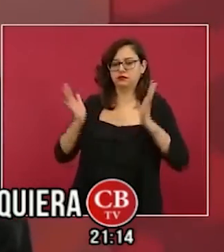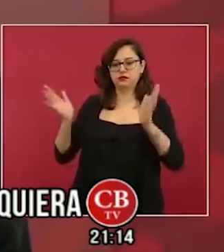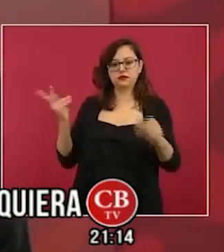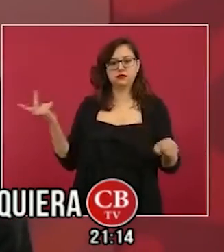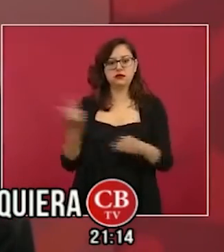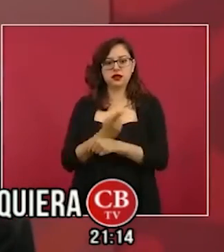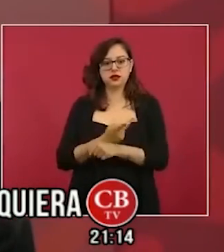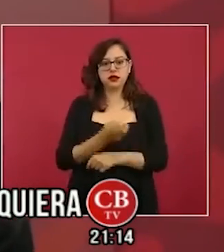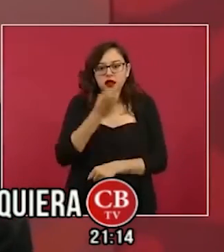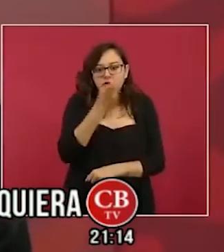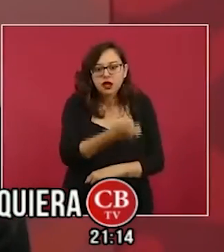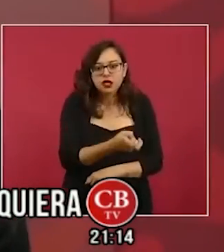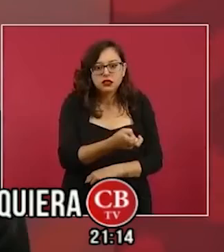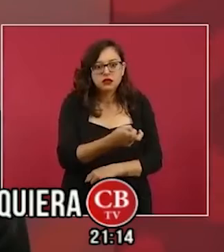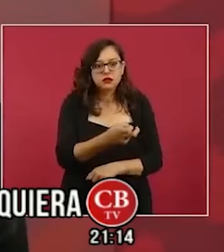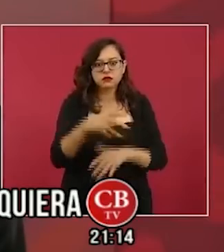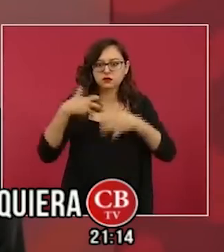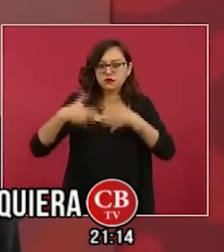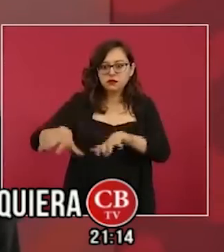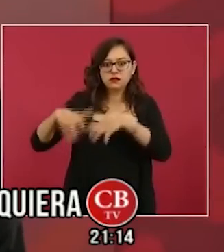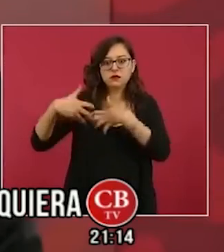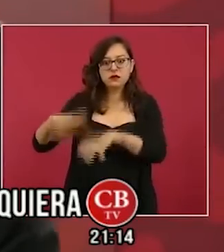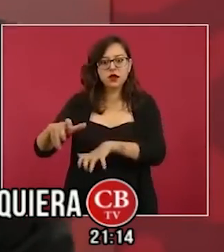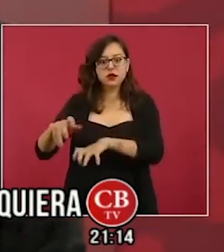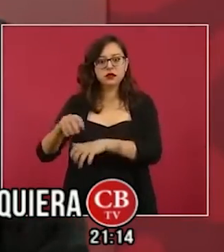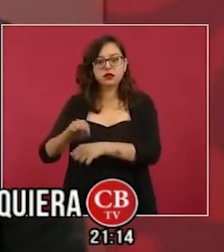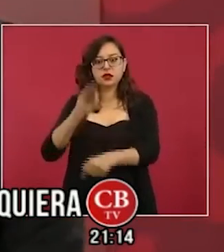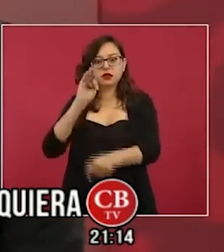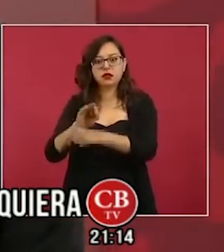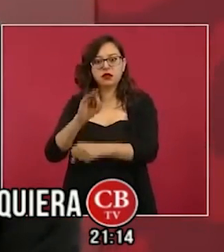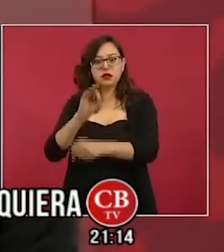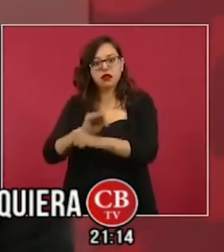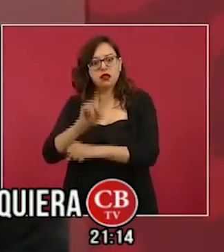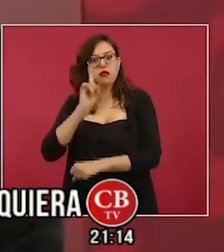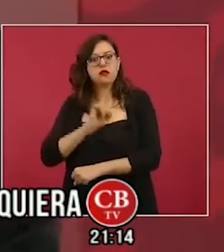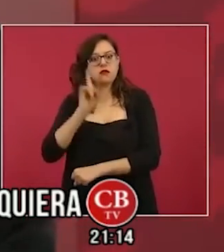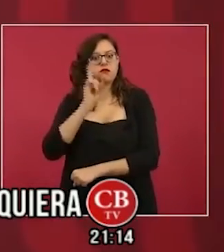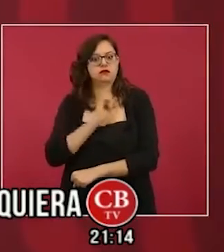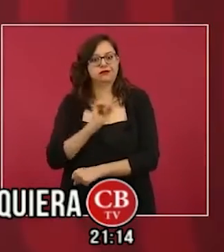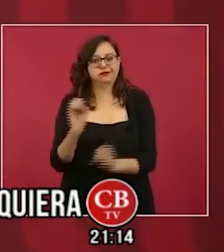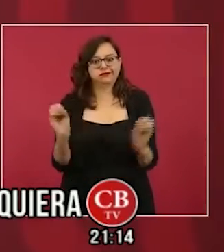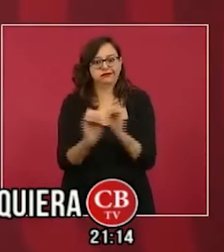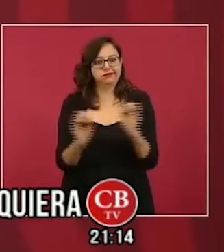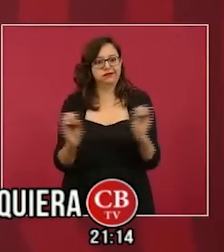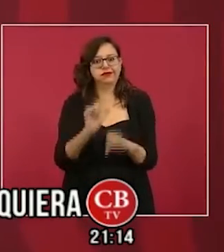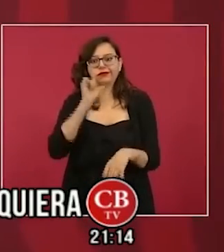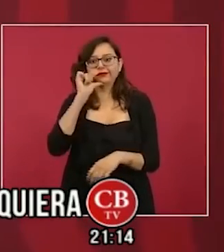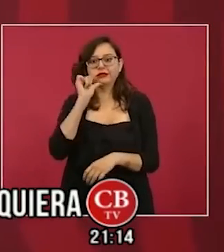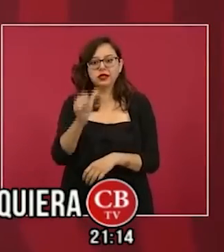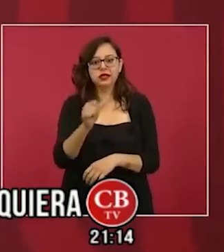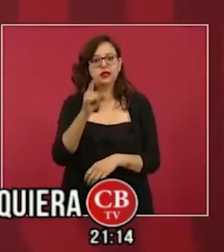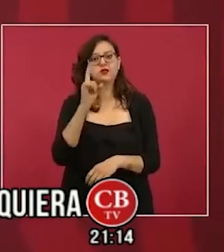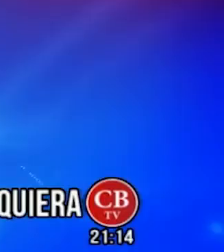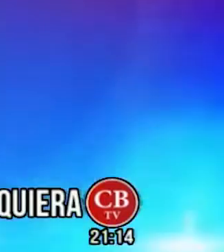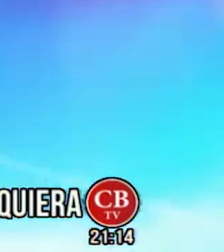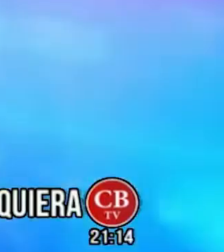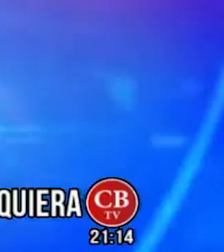Ya eso no es defender a las mujeres. Ni siquiera es